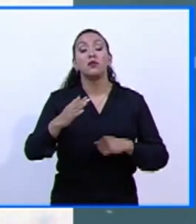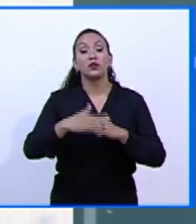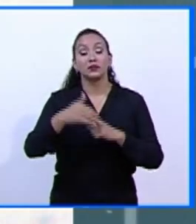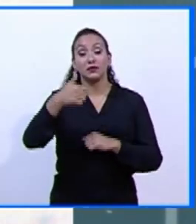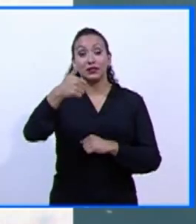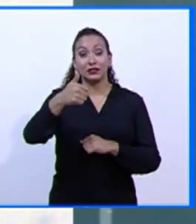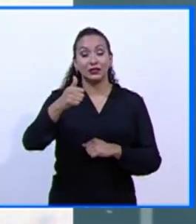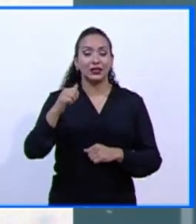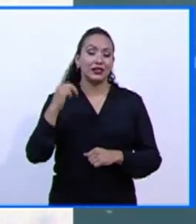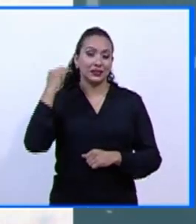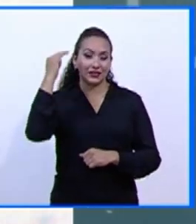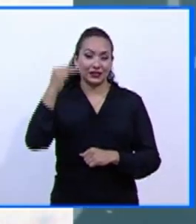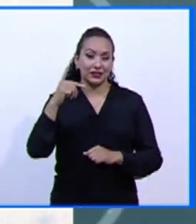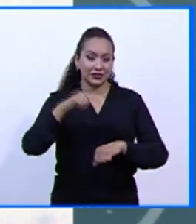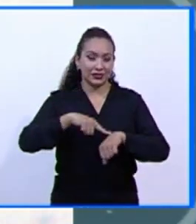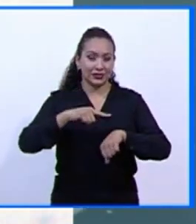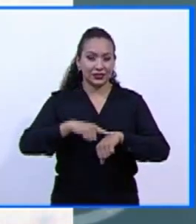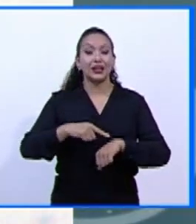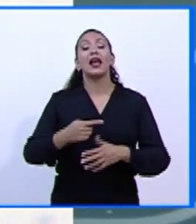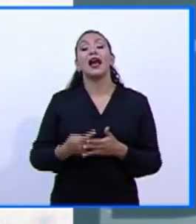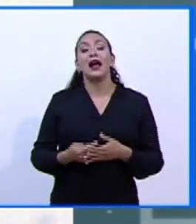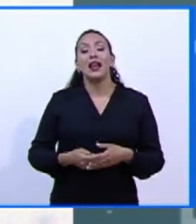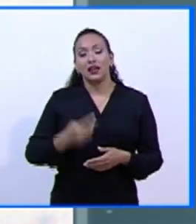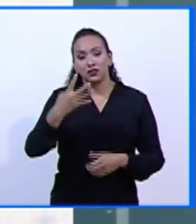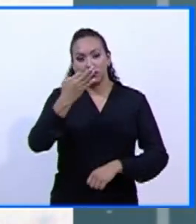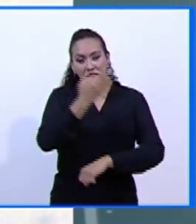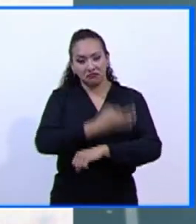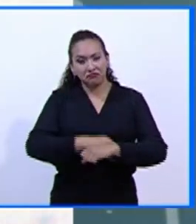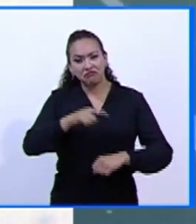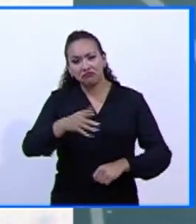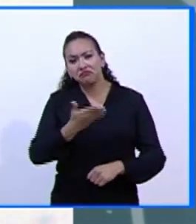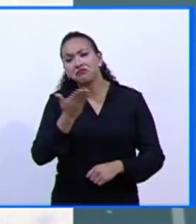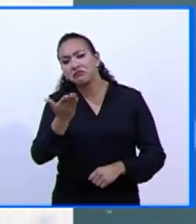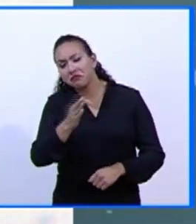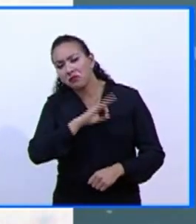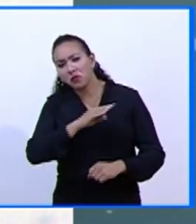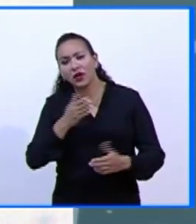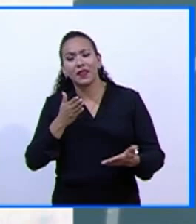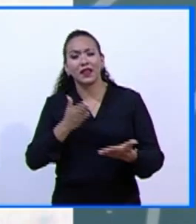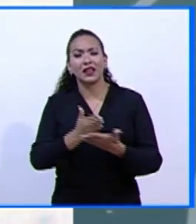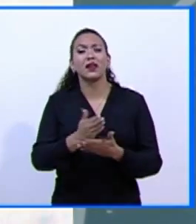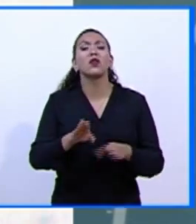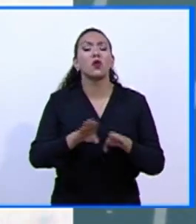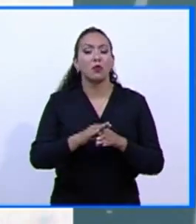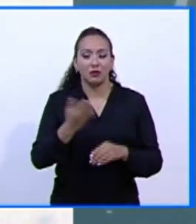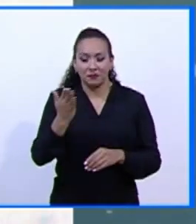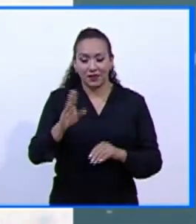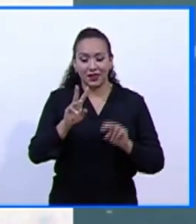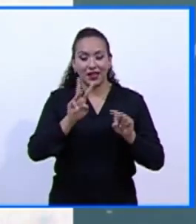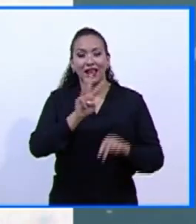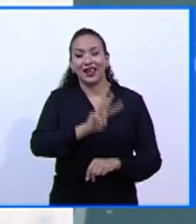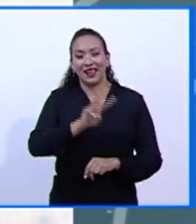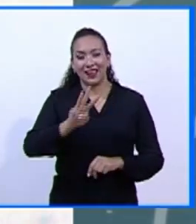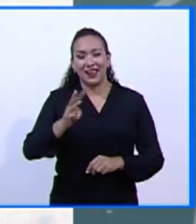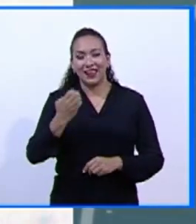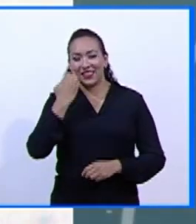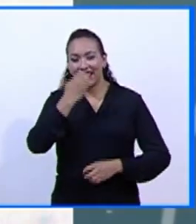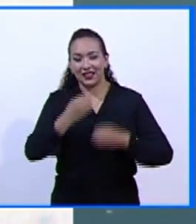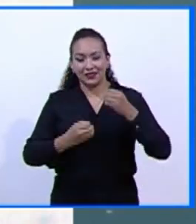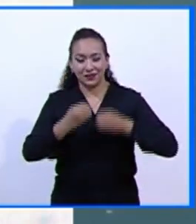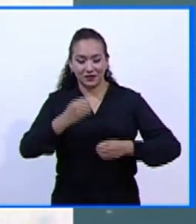marzo a partir de las 16 horas. Puede solicitar sus accesos a través de la página web de la Escuela